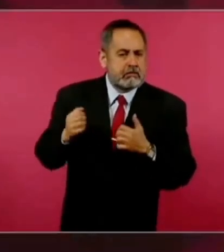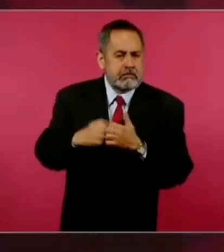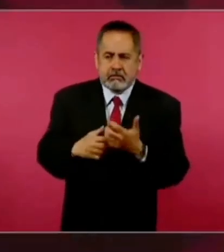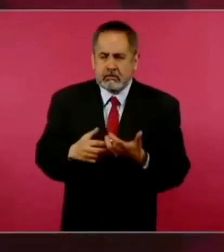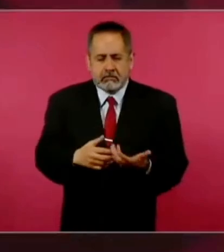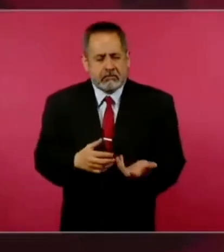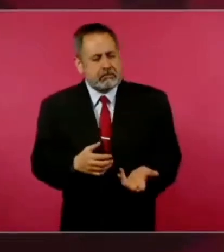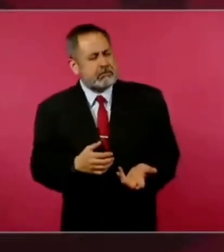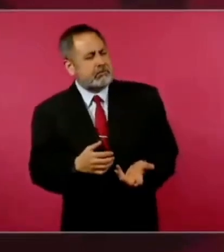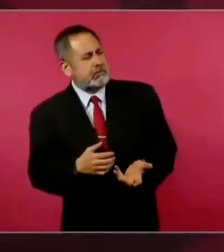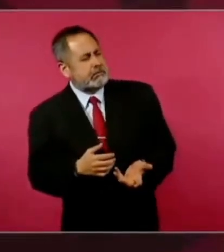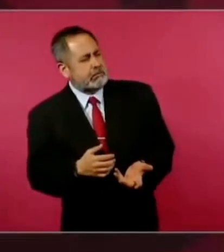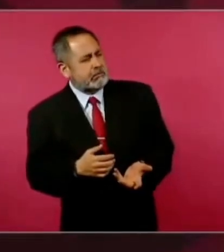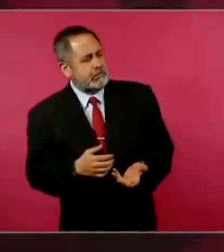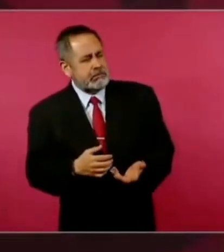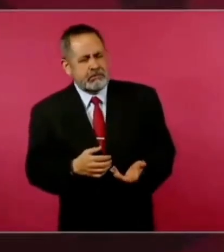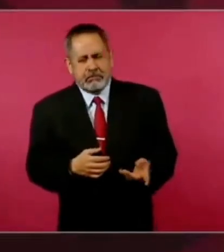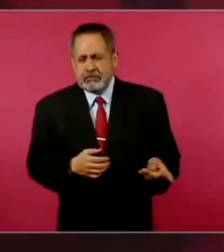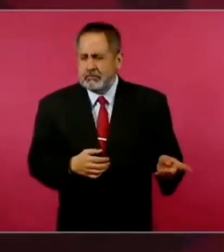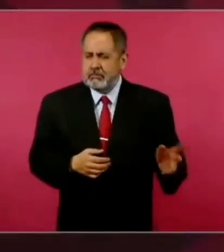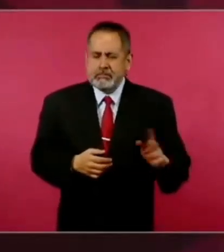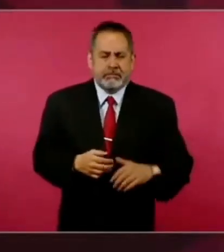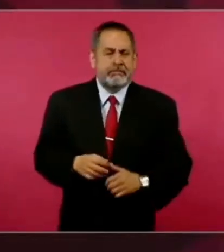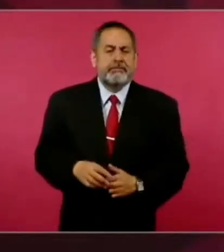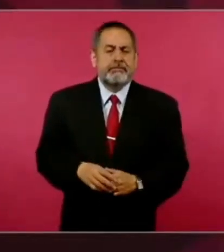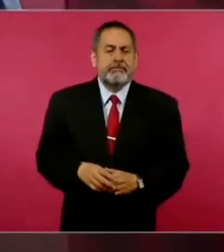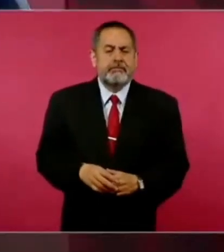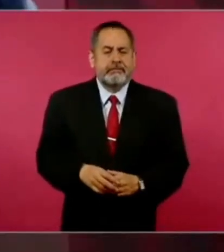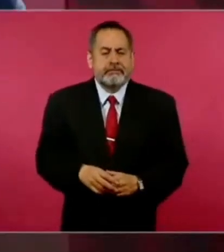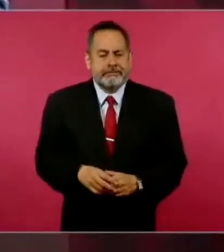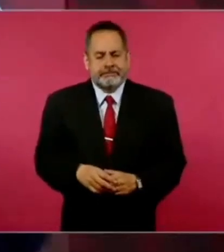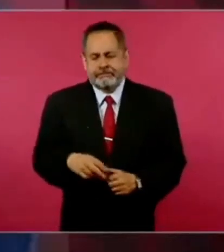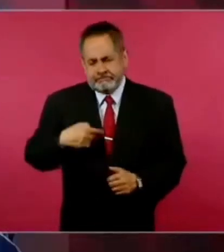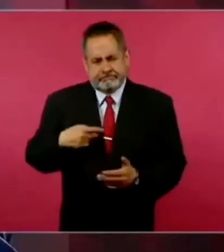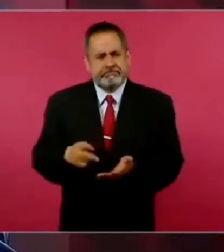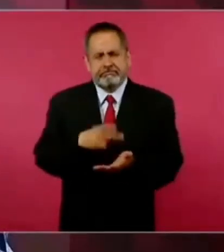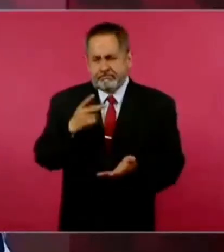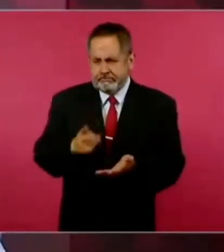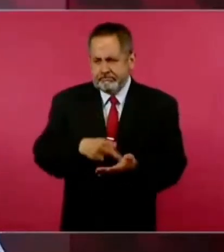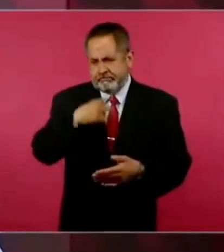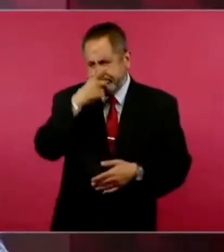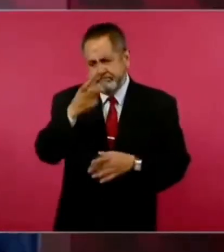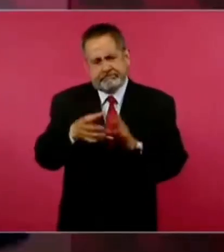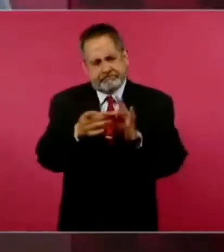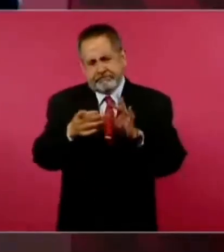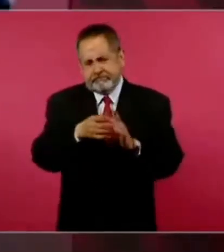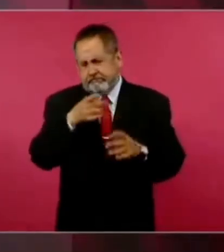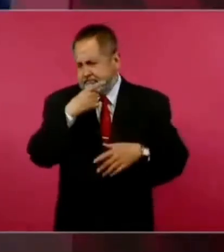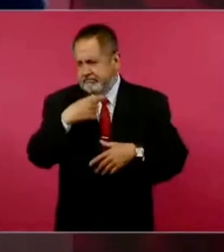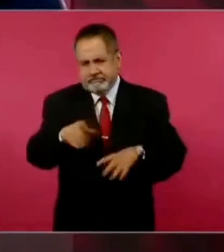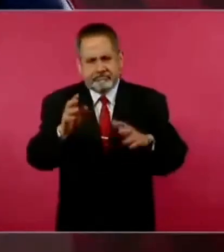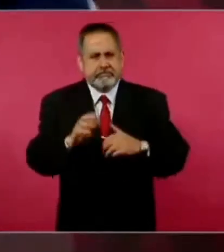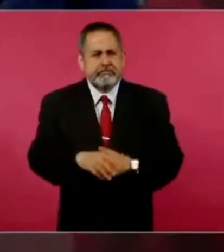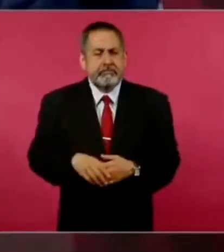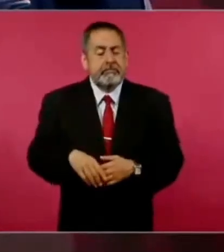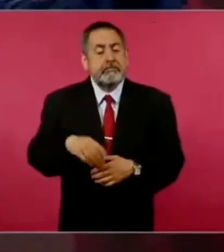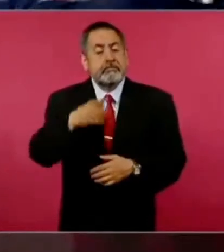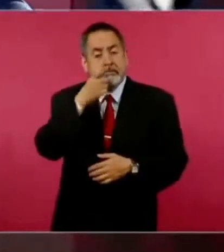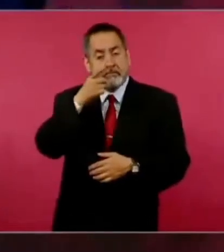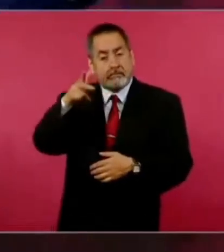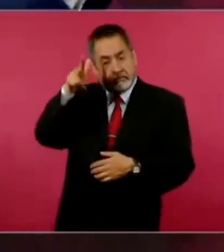Y no olvidemos, aunque se esté repitiendo, lo que les dijo Hidalgo